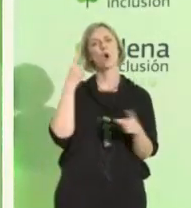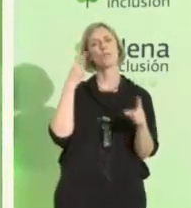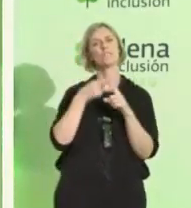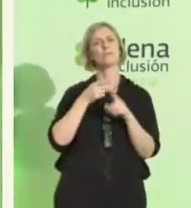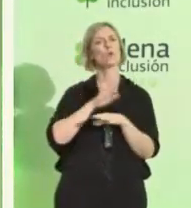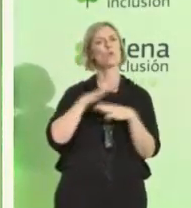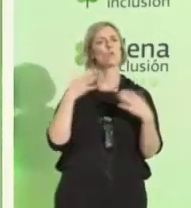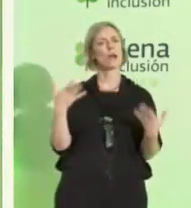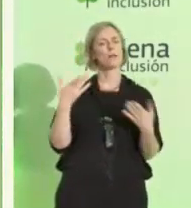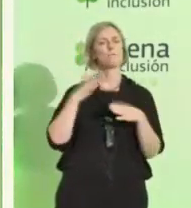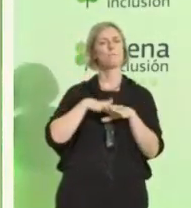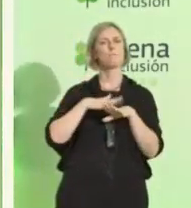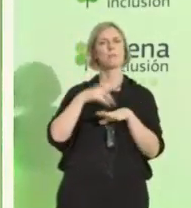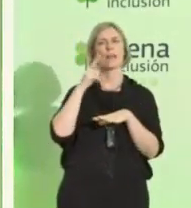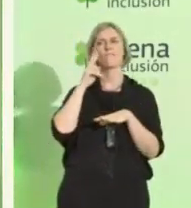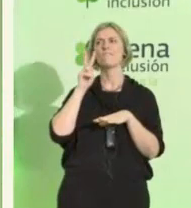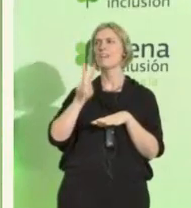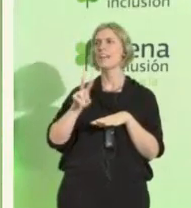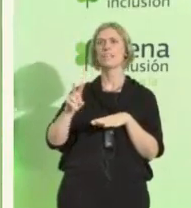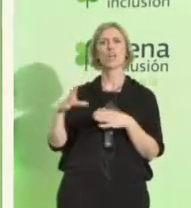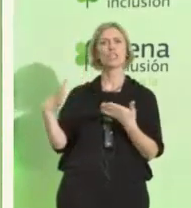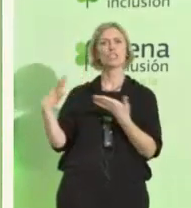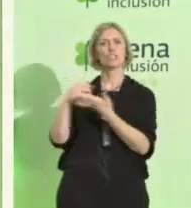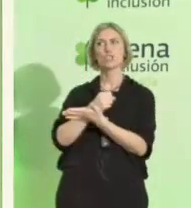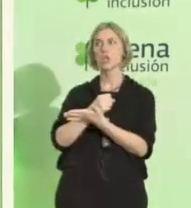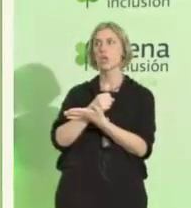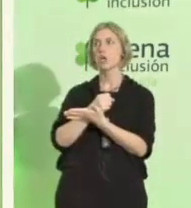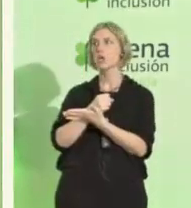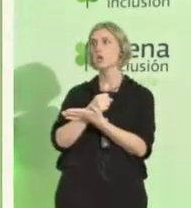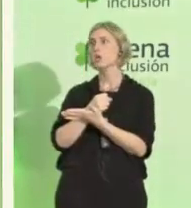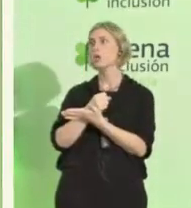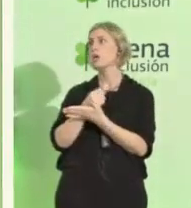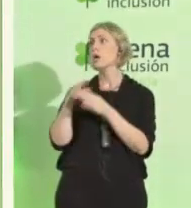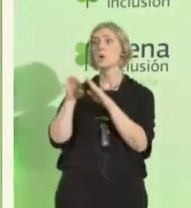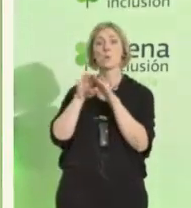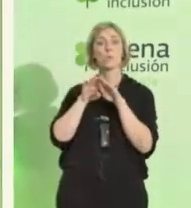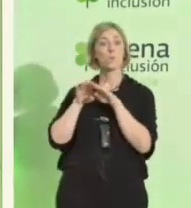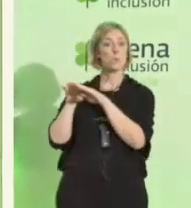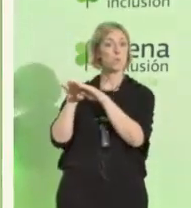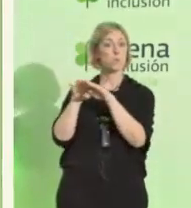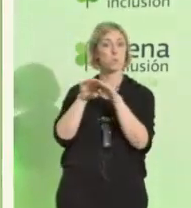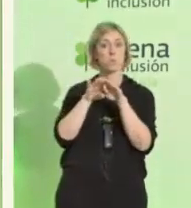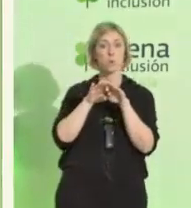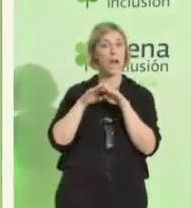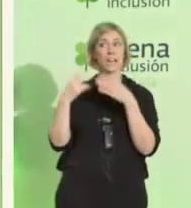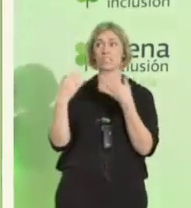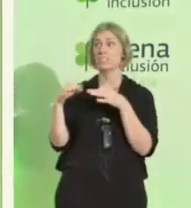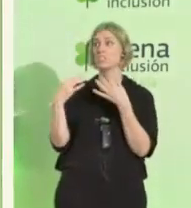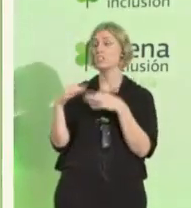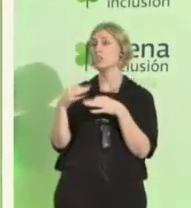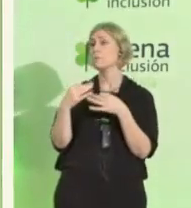comunes nadie está en la parte